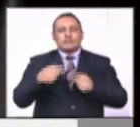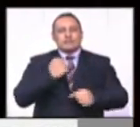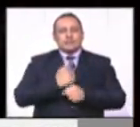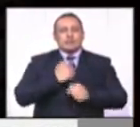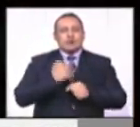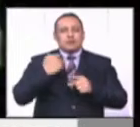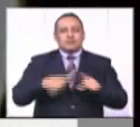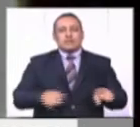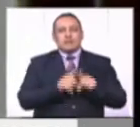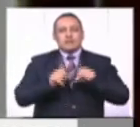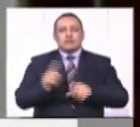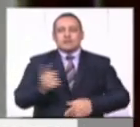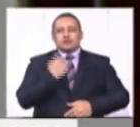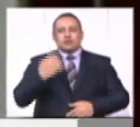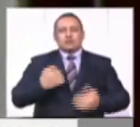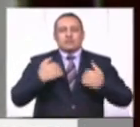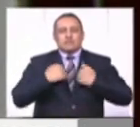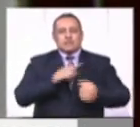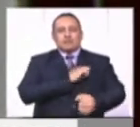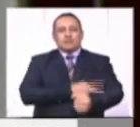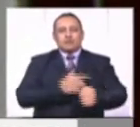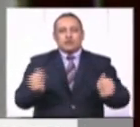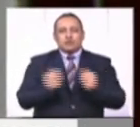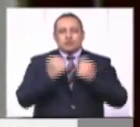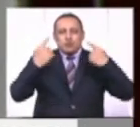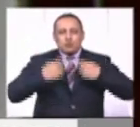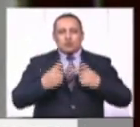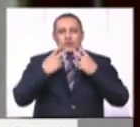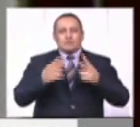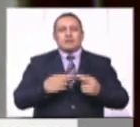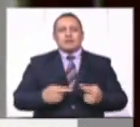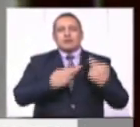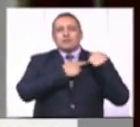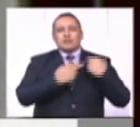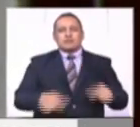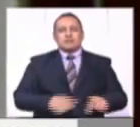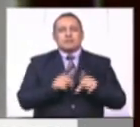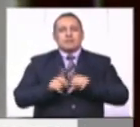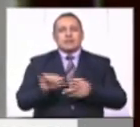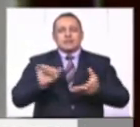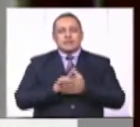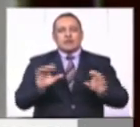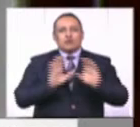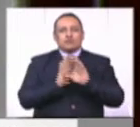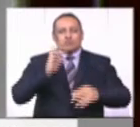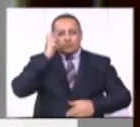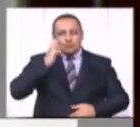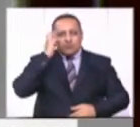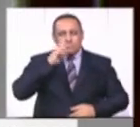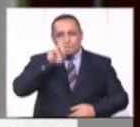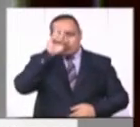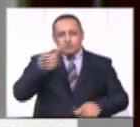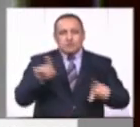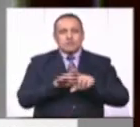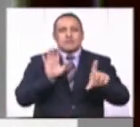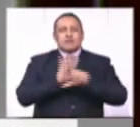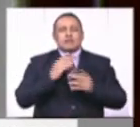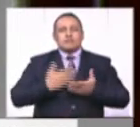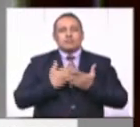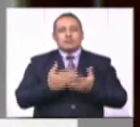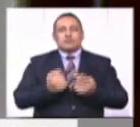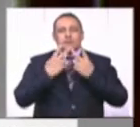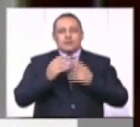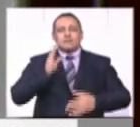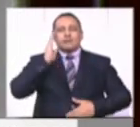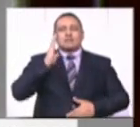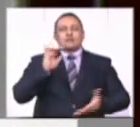públicos de ejercer el poder con las limitaciones y abilidades que la constitución política y la ley establecen